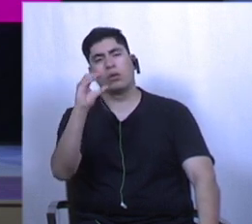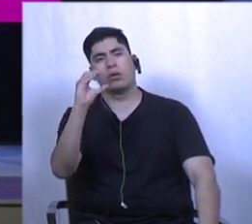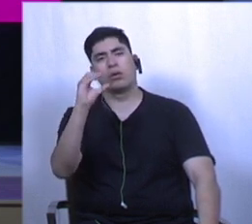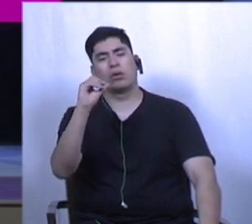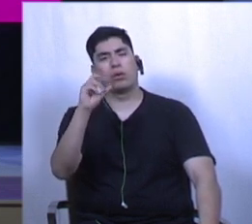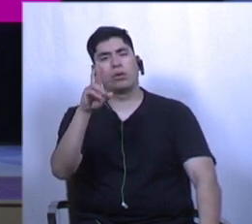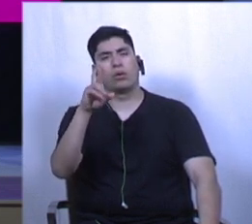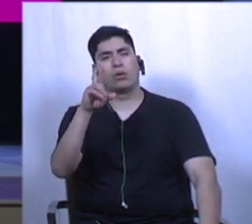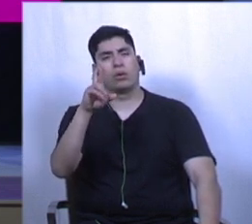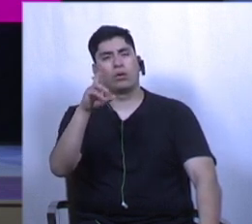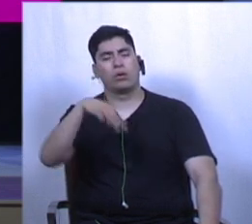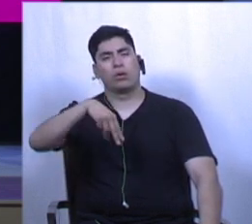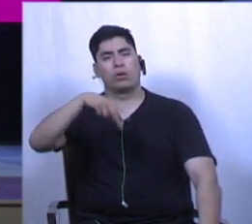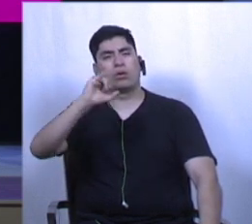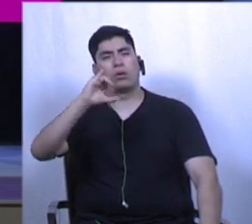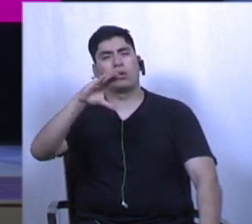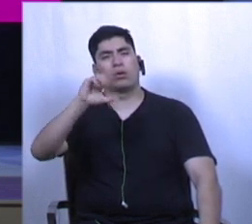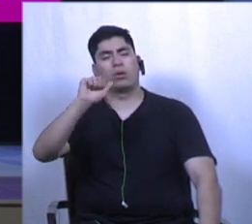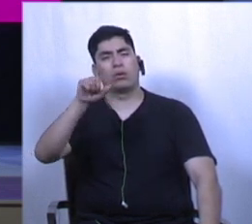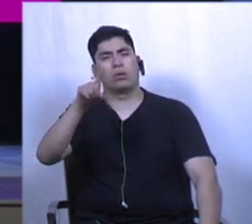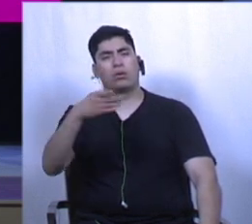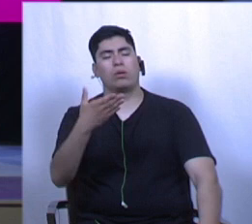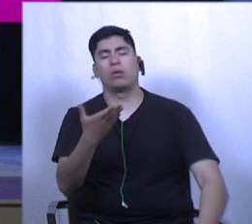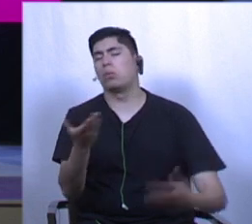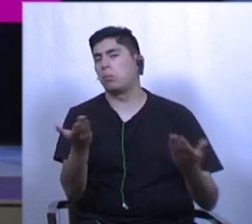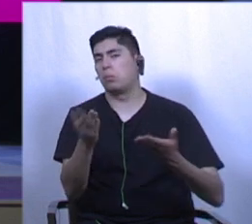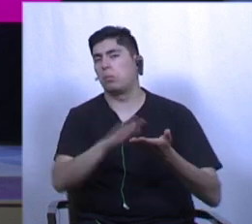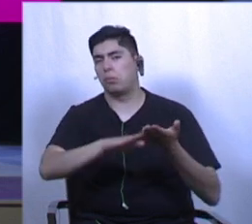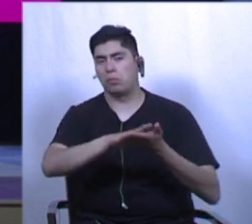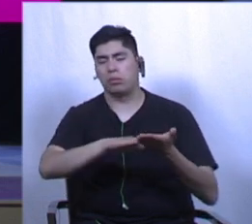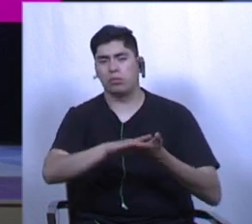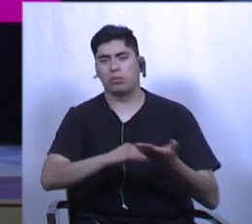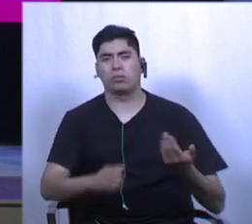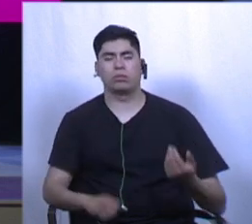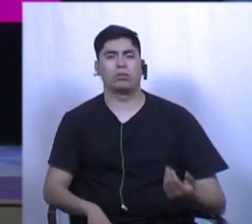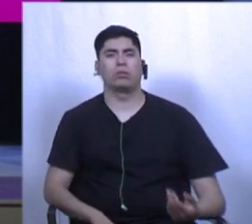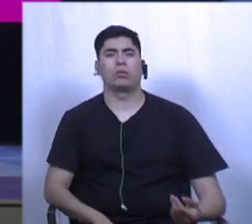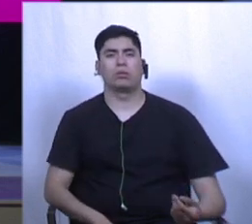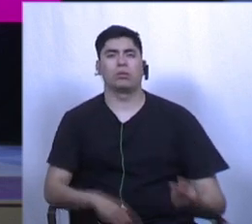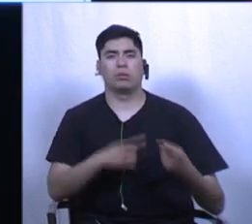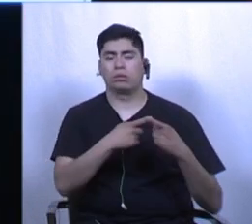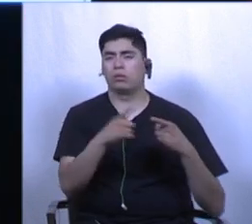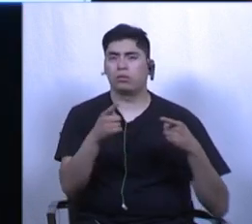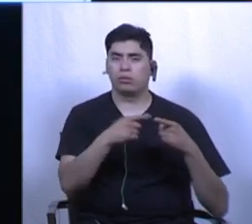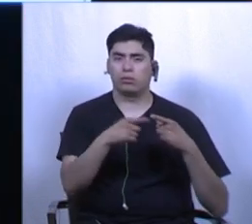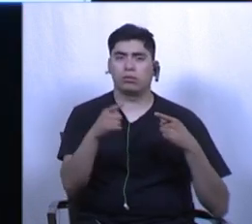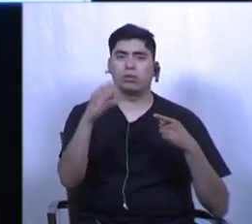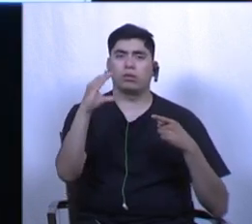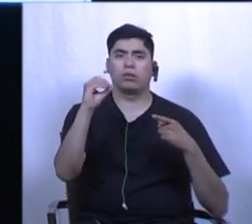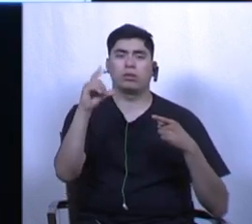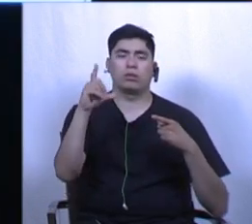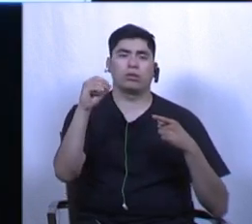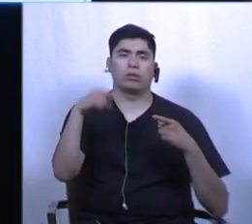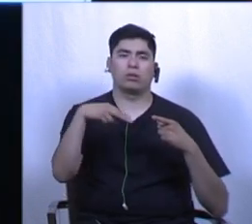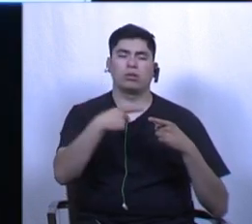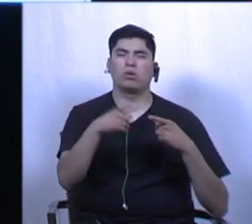Chile están aumentando rápidamente, como por ejemplo el síndrome de colon irritable